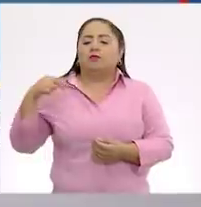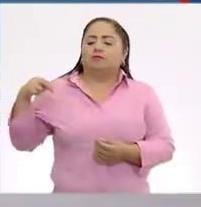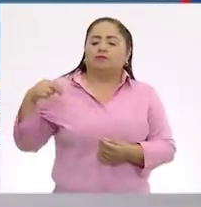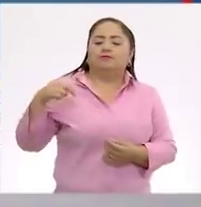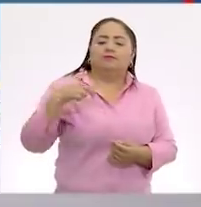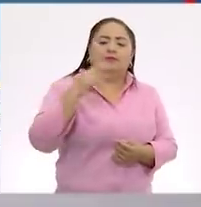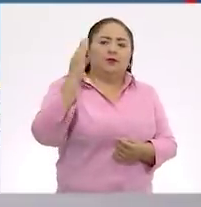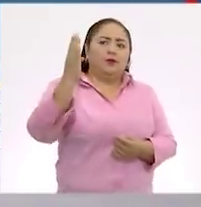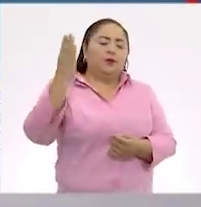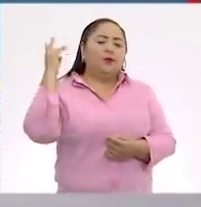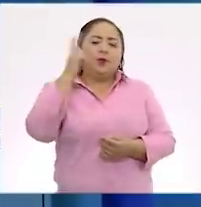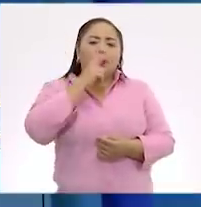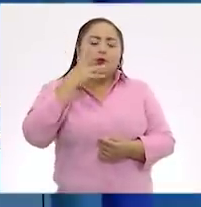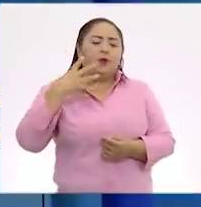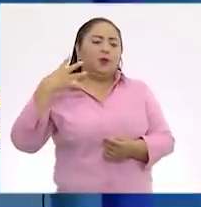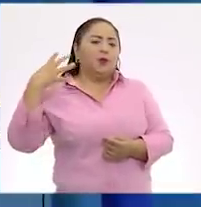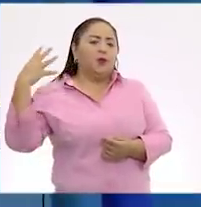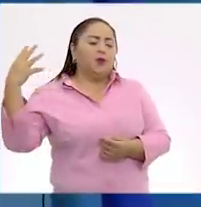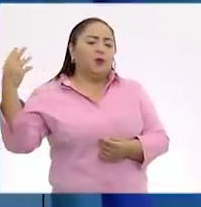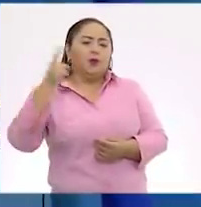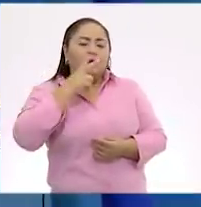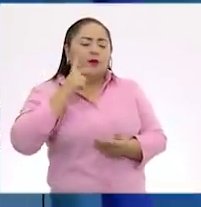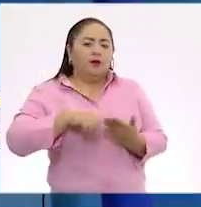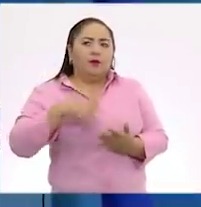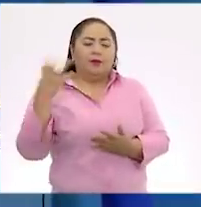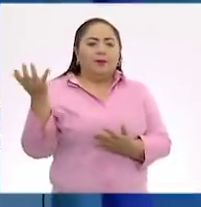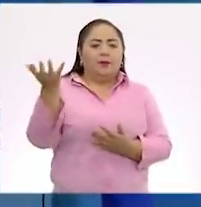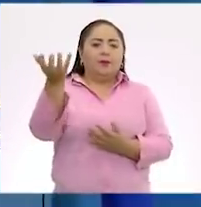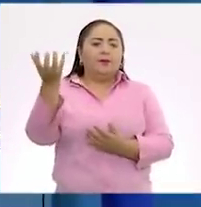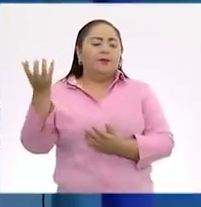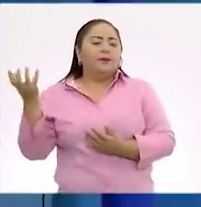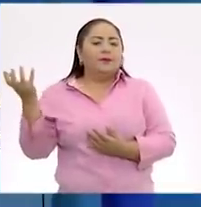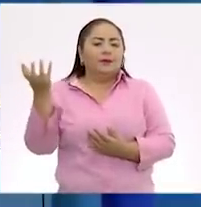caminamos junto a una, producimos una ligera